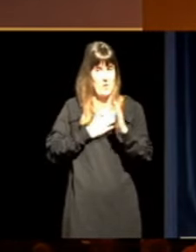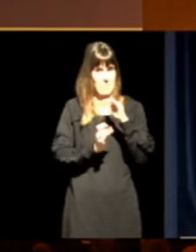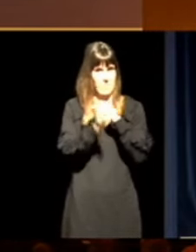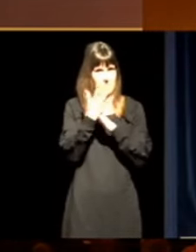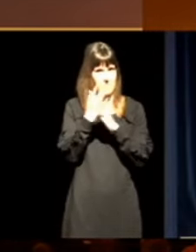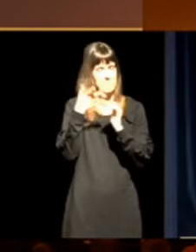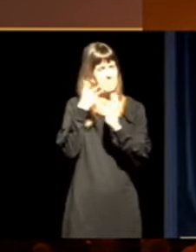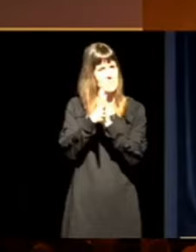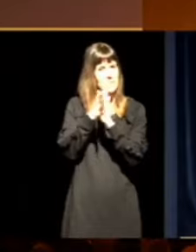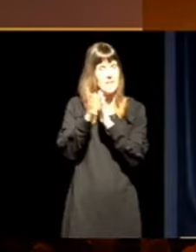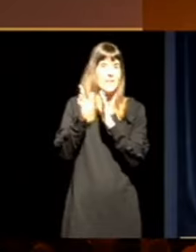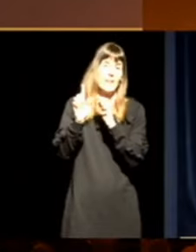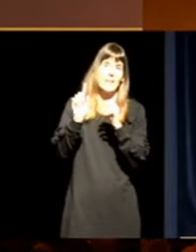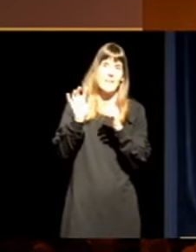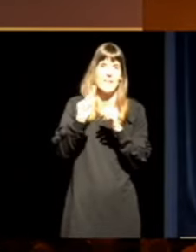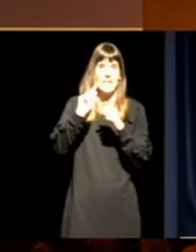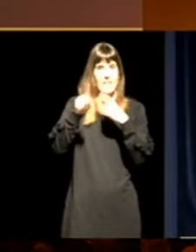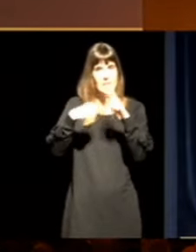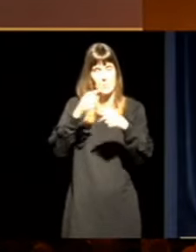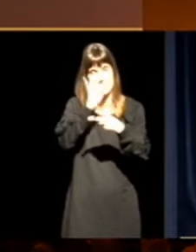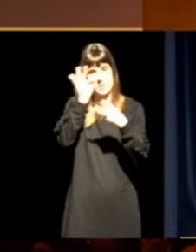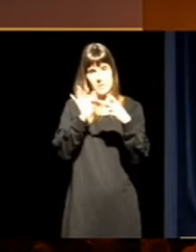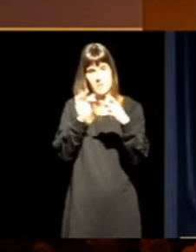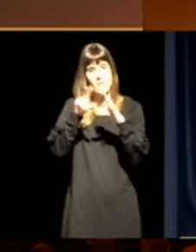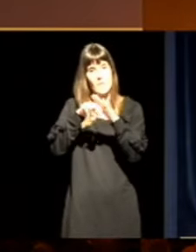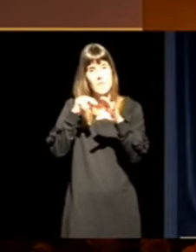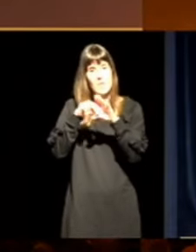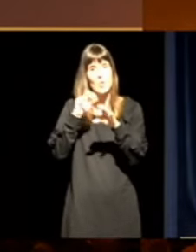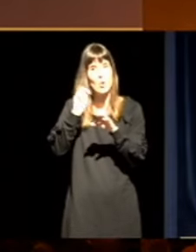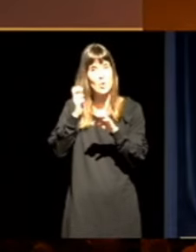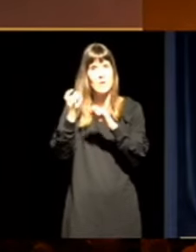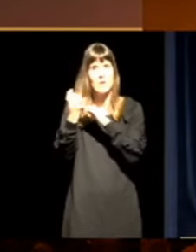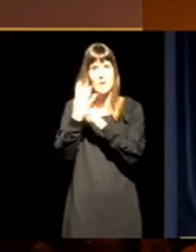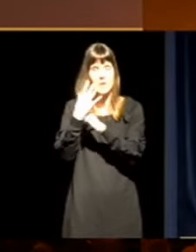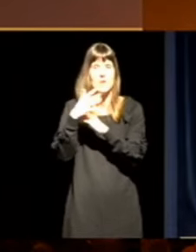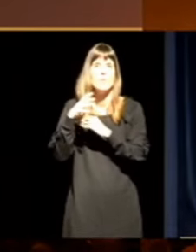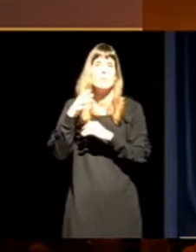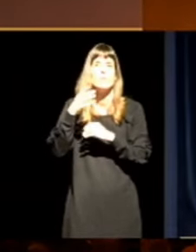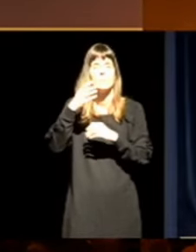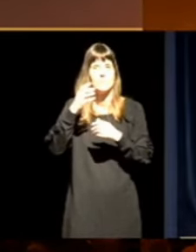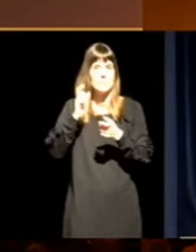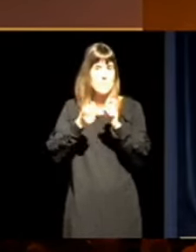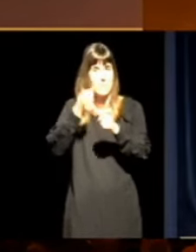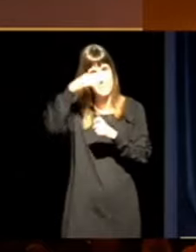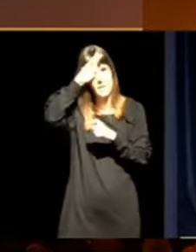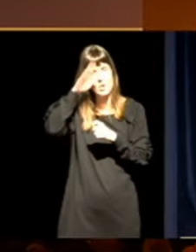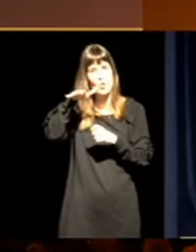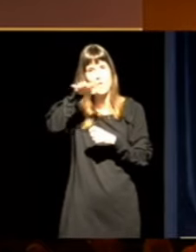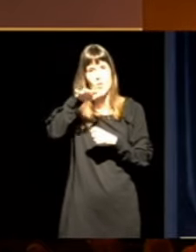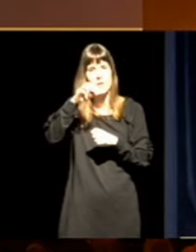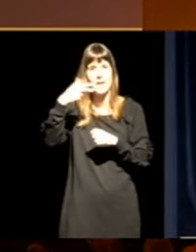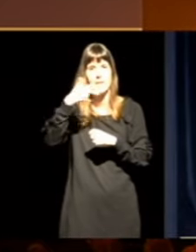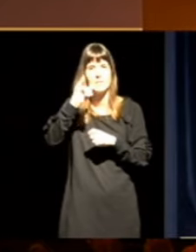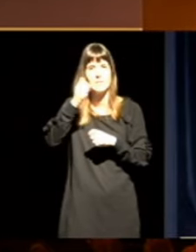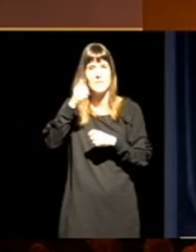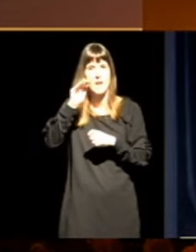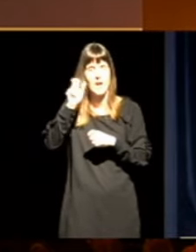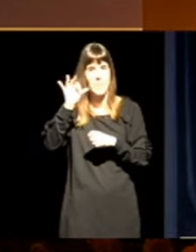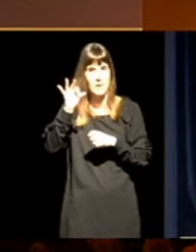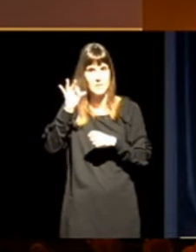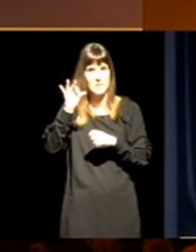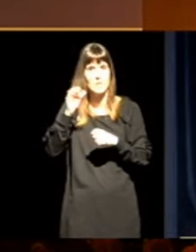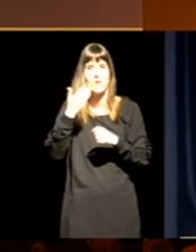luego iba a poner un vídeo que me mandaron de Chiapas, en México, de una escuela de lideresas,